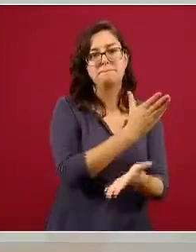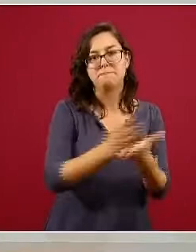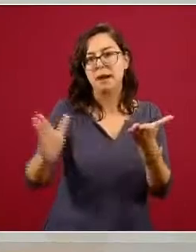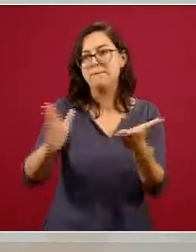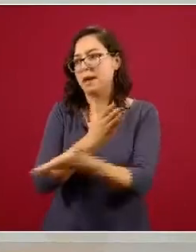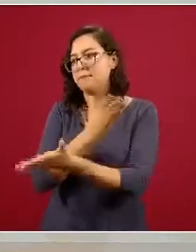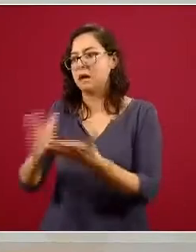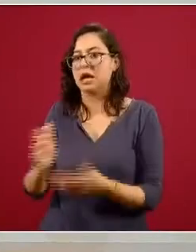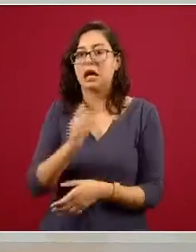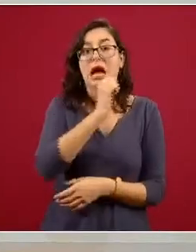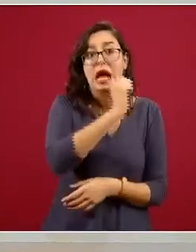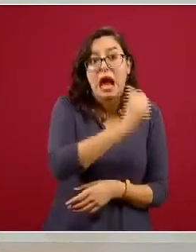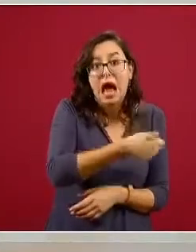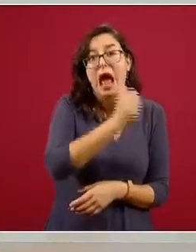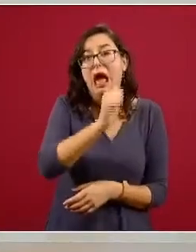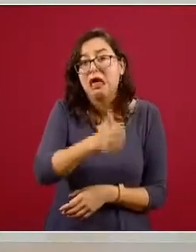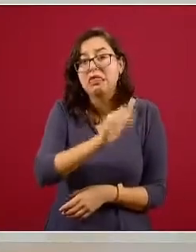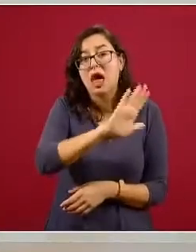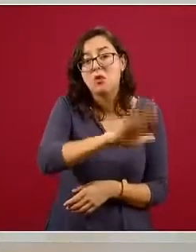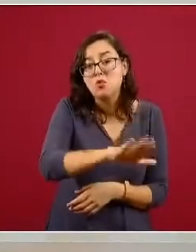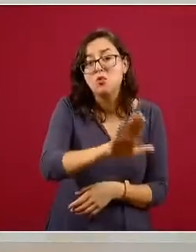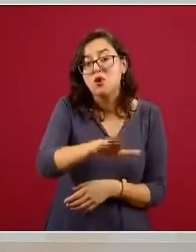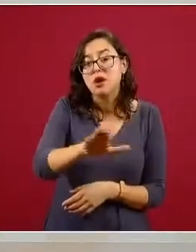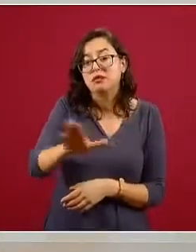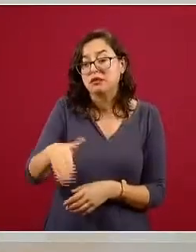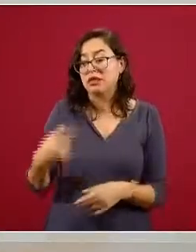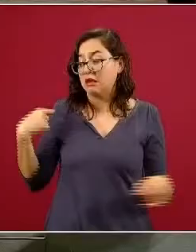cada una de las defunciones que sucedieron en el 2020.